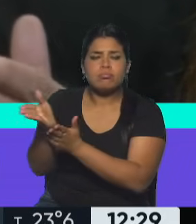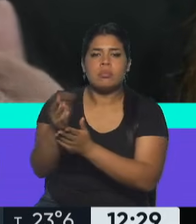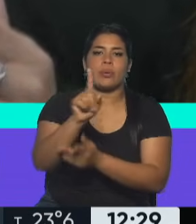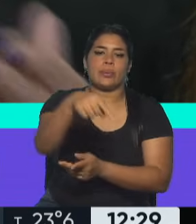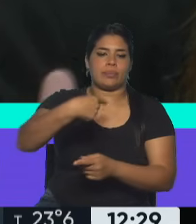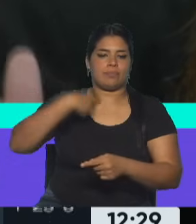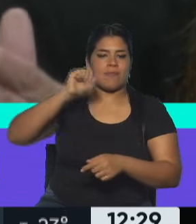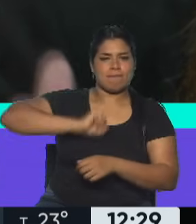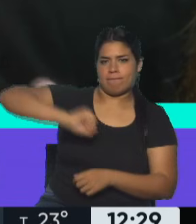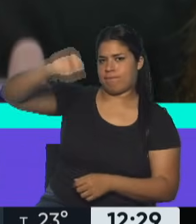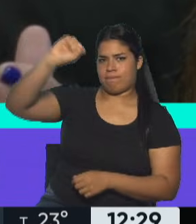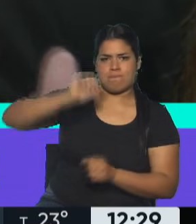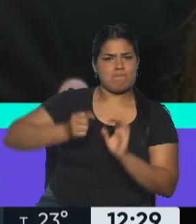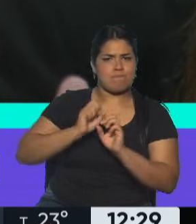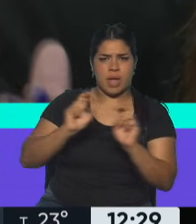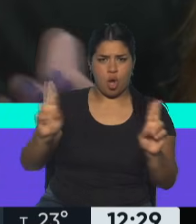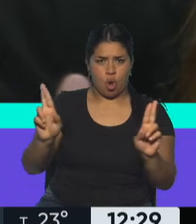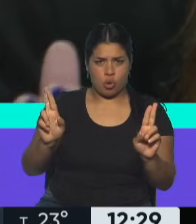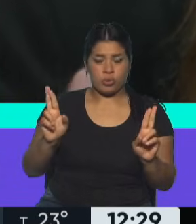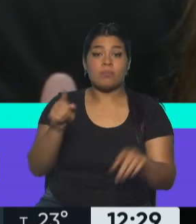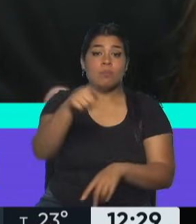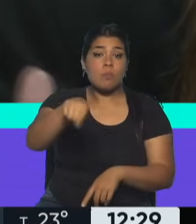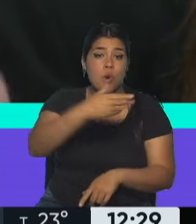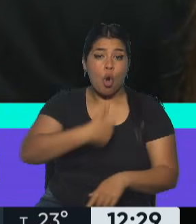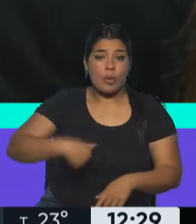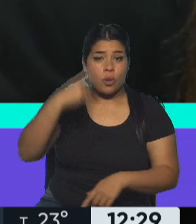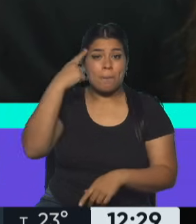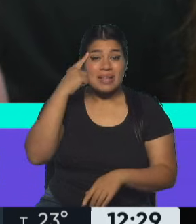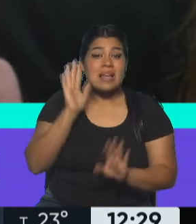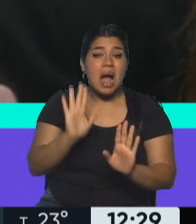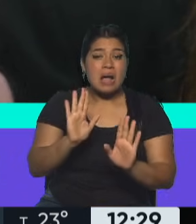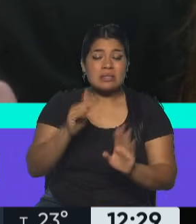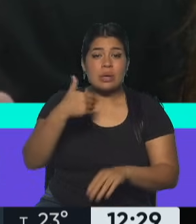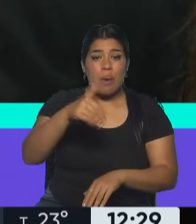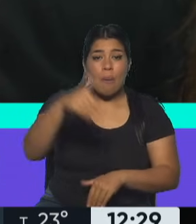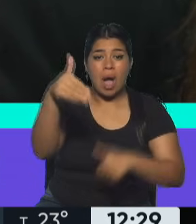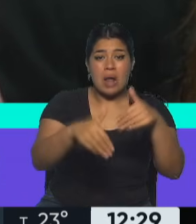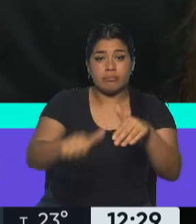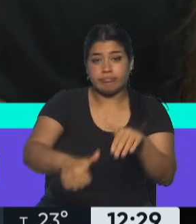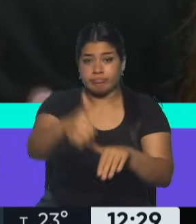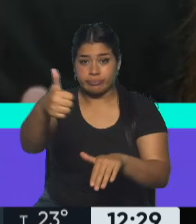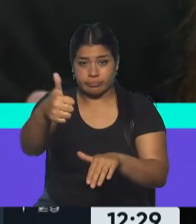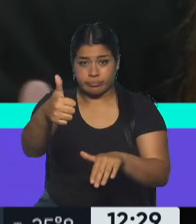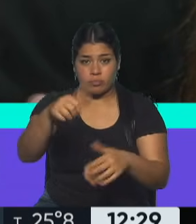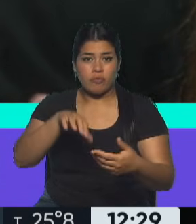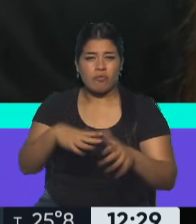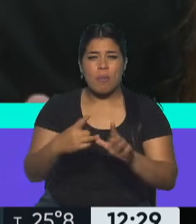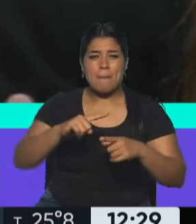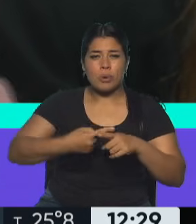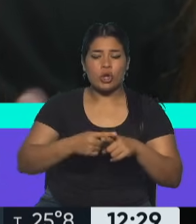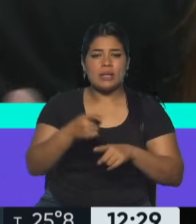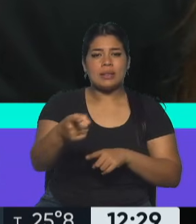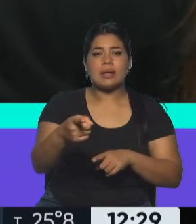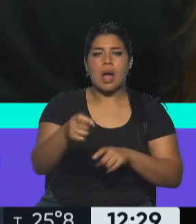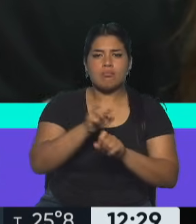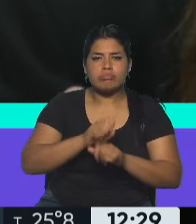va a poder ganar las elecciones. Si estas son medidas electoralistas que exigen tanta emisión,